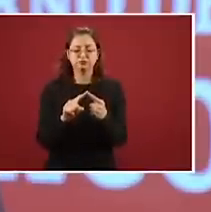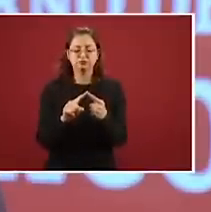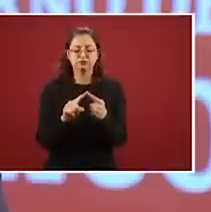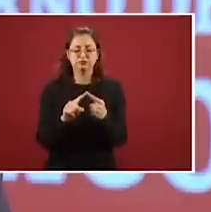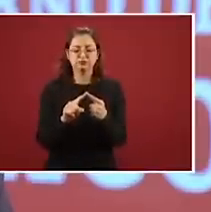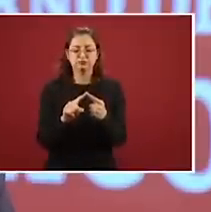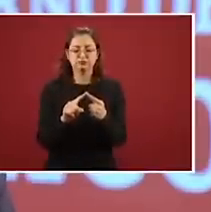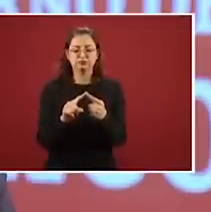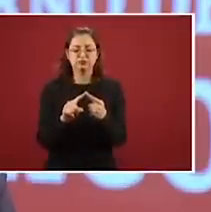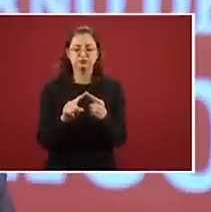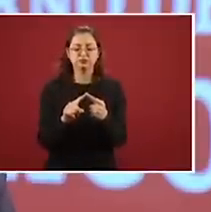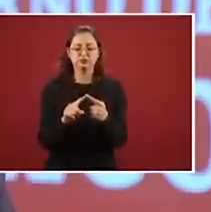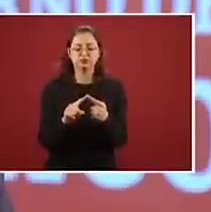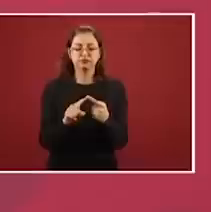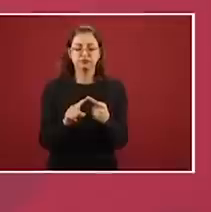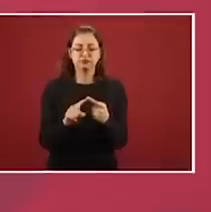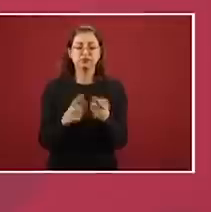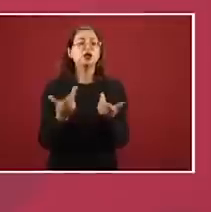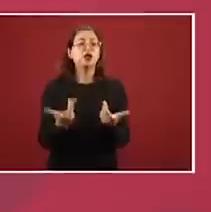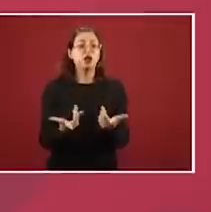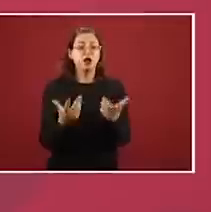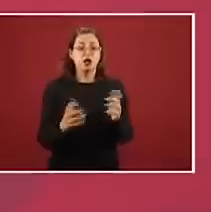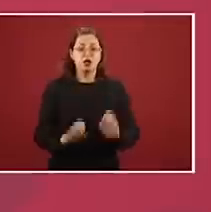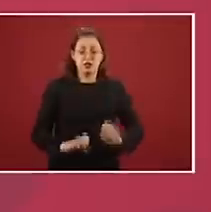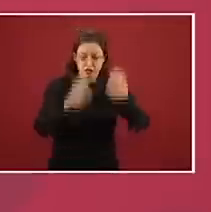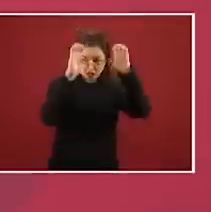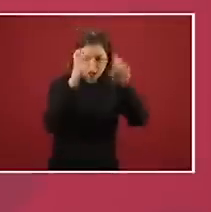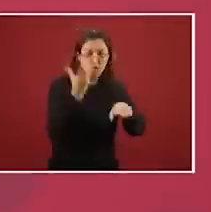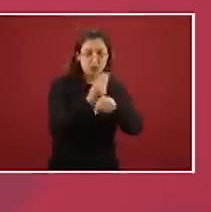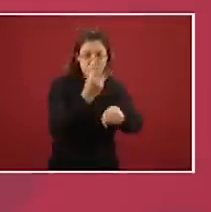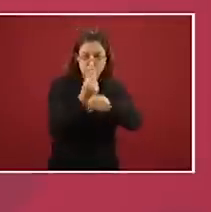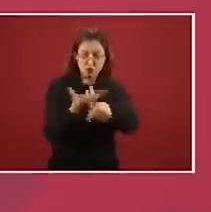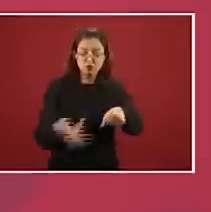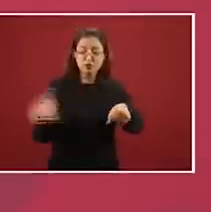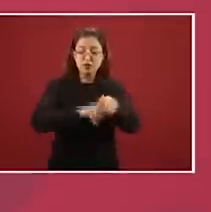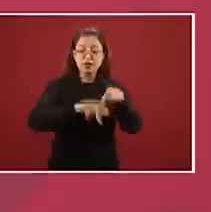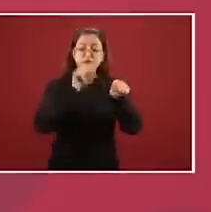hospitalarias y los equipos.